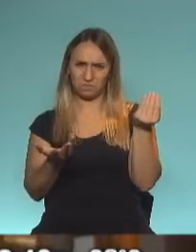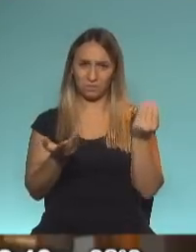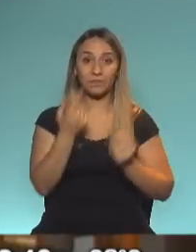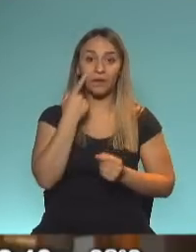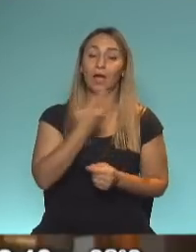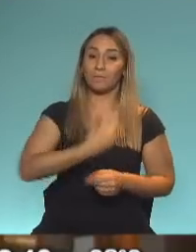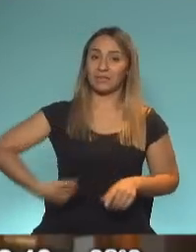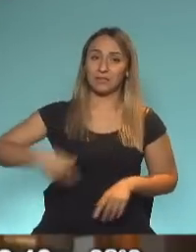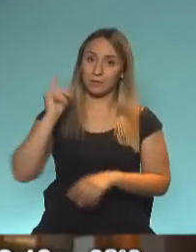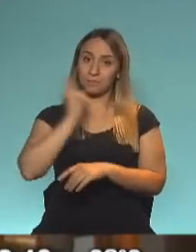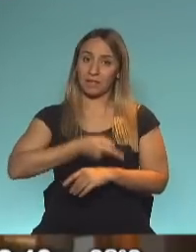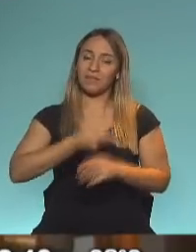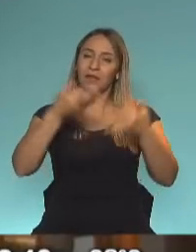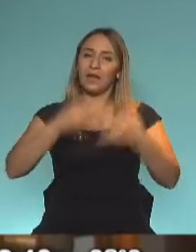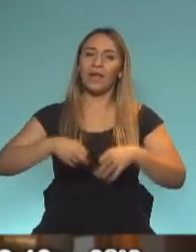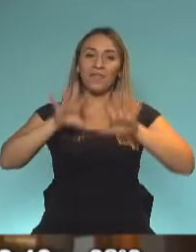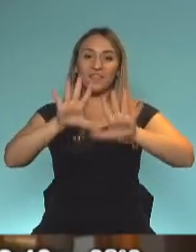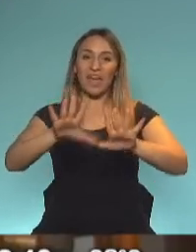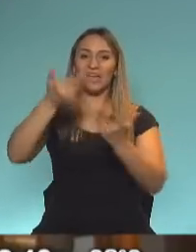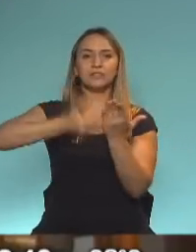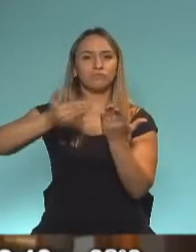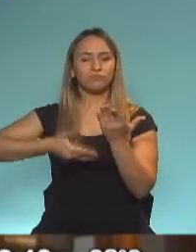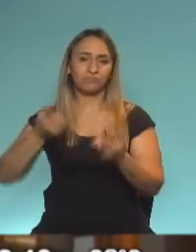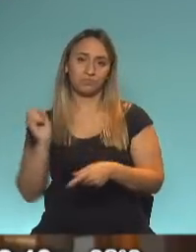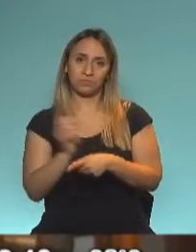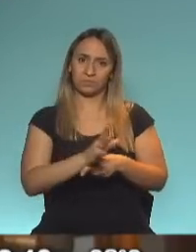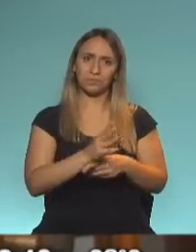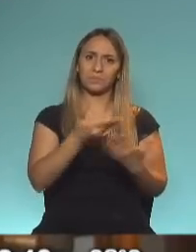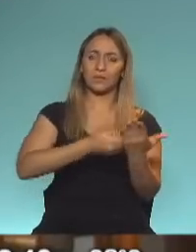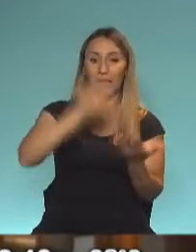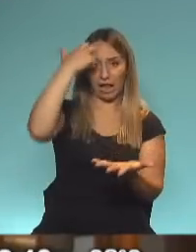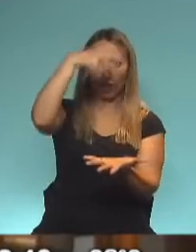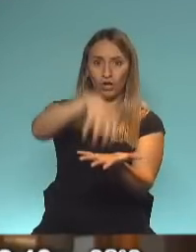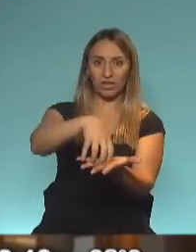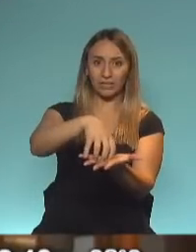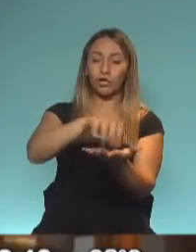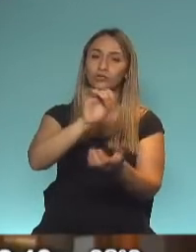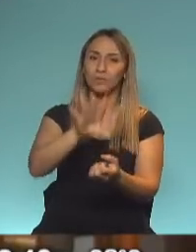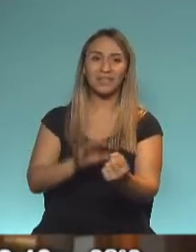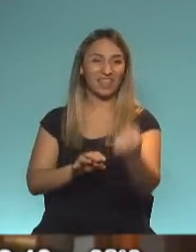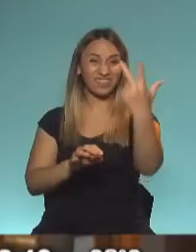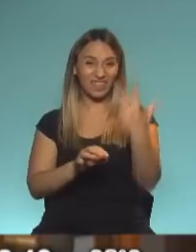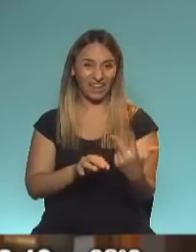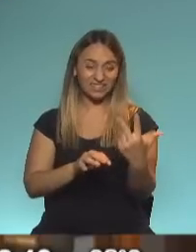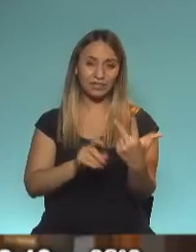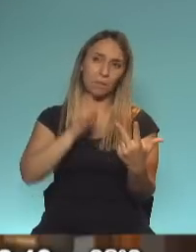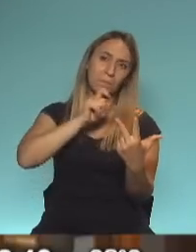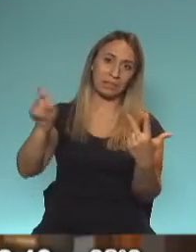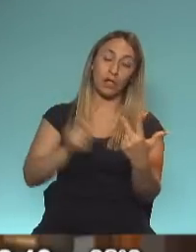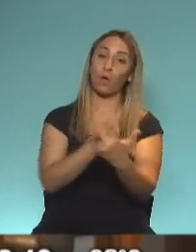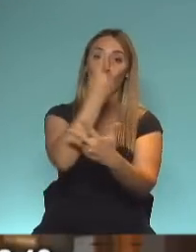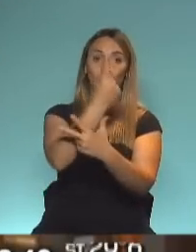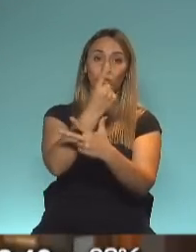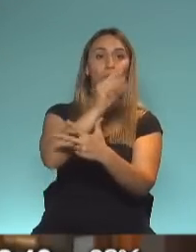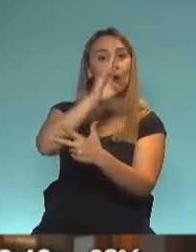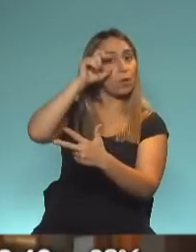mandó 10 pliegos al Congreso de la Nación, solo 3 no cumplieron con lo que dice la Constitución. Uno es Bertuzzi. Sí.